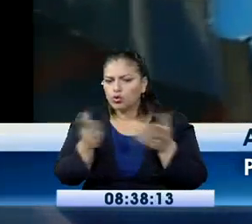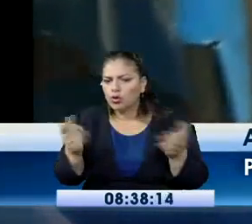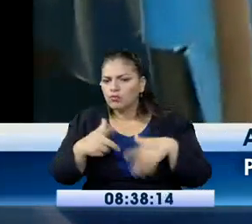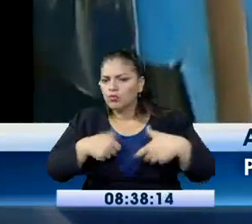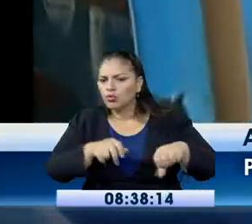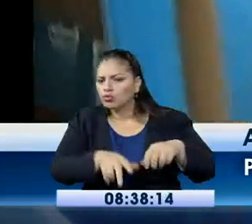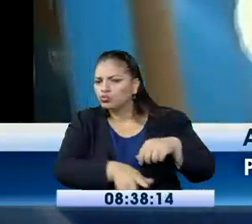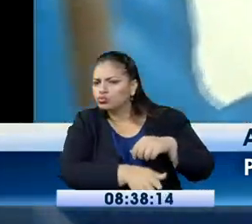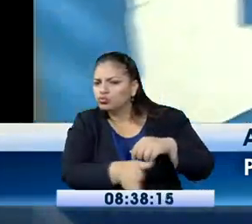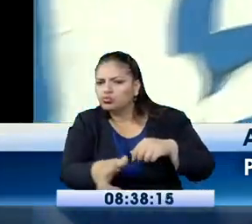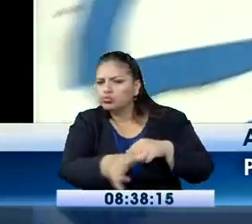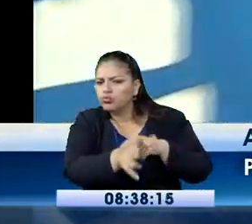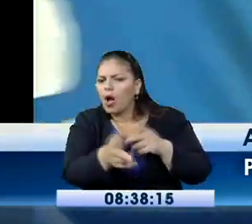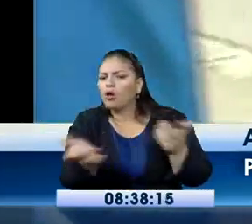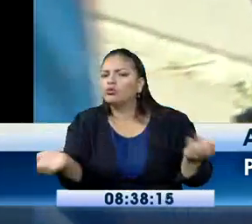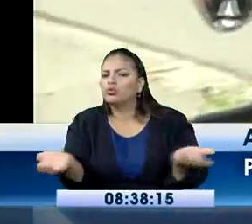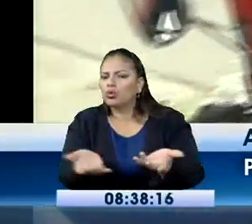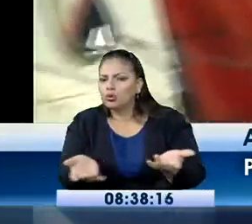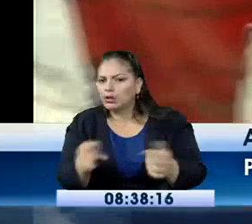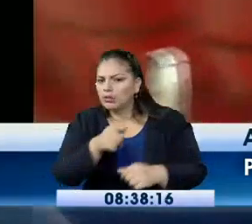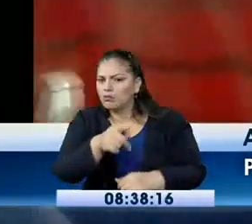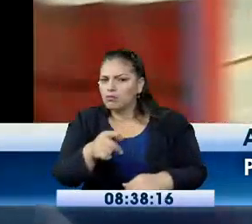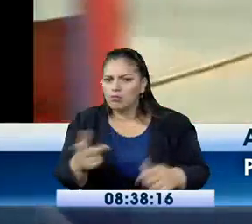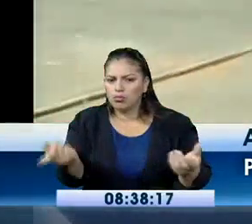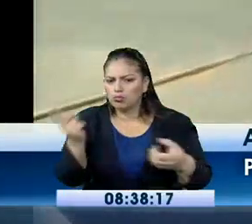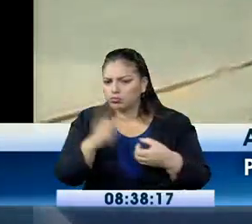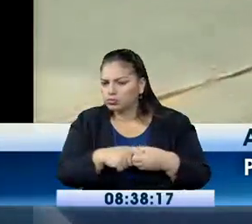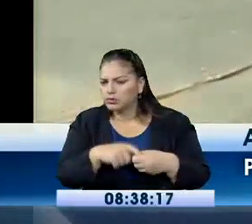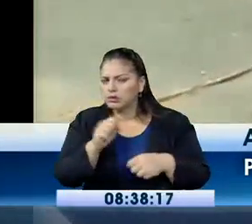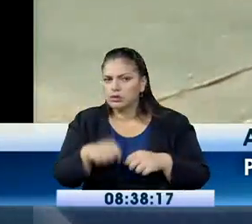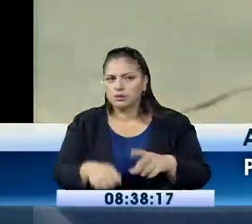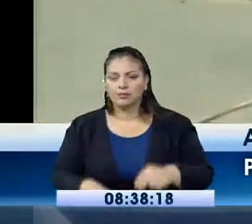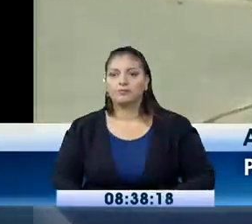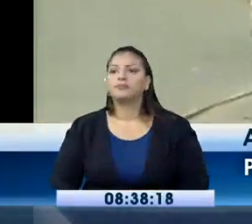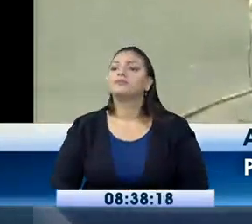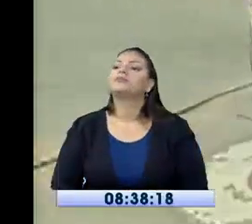proceso ya totalmente listo? Bueno, ya están constituidas estas